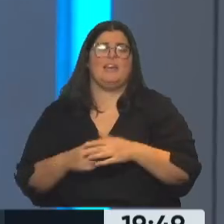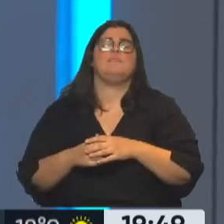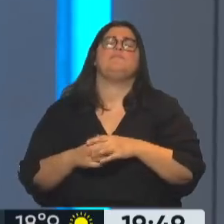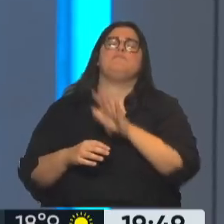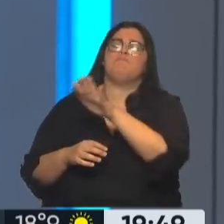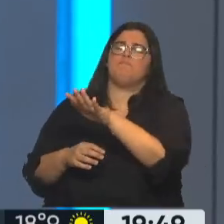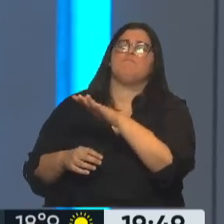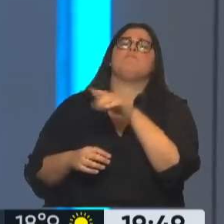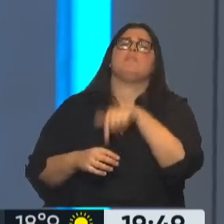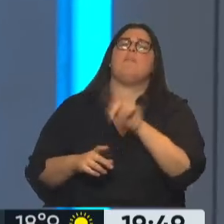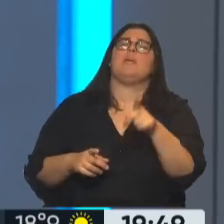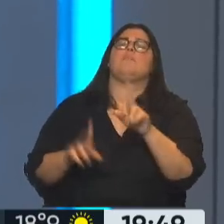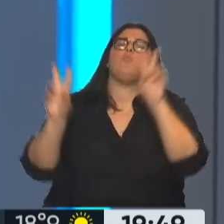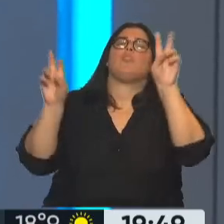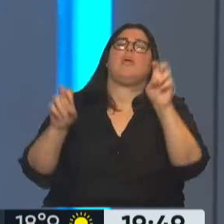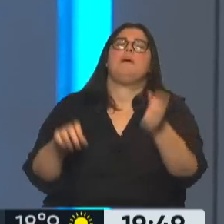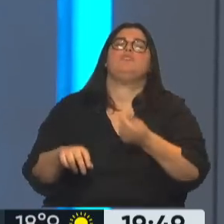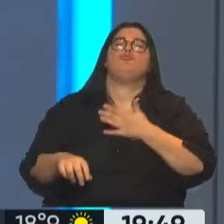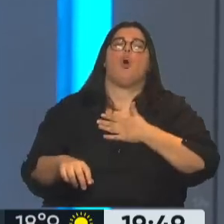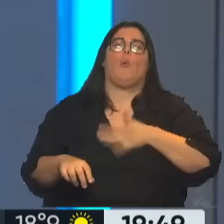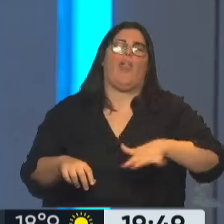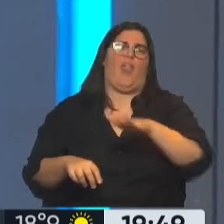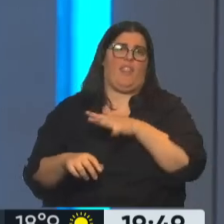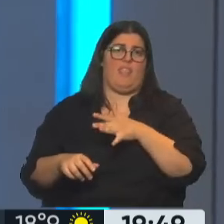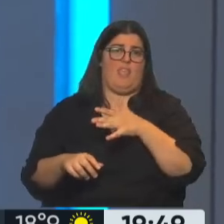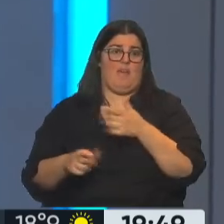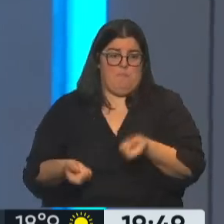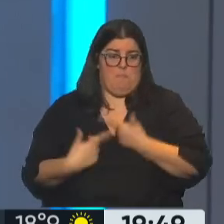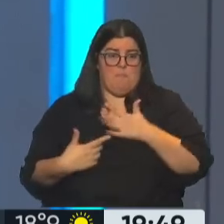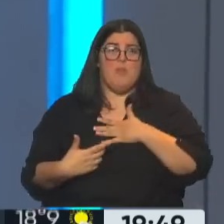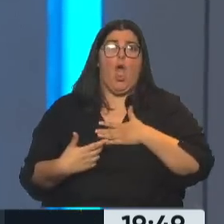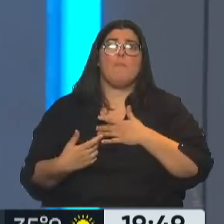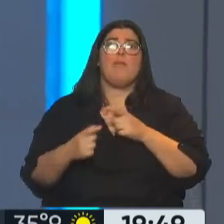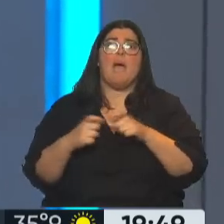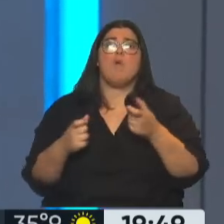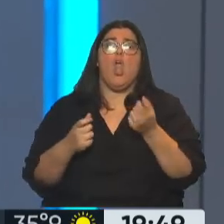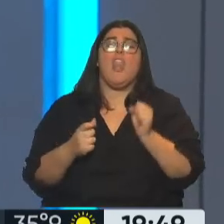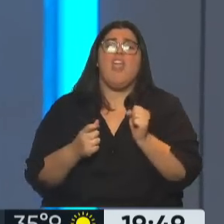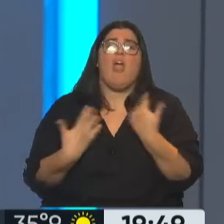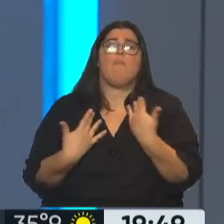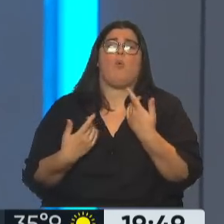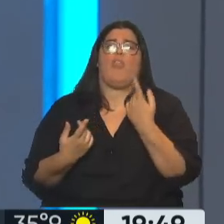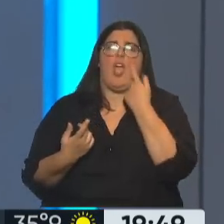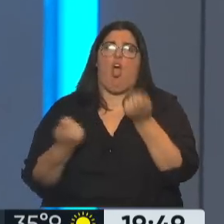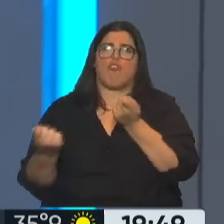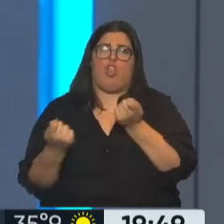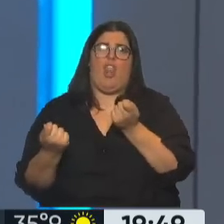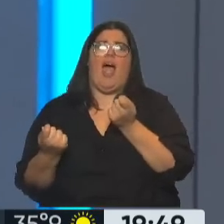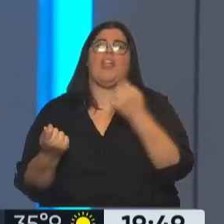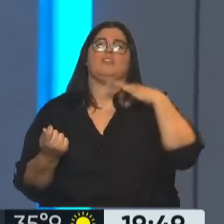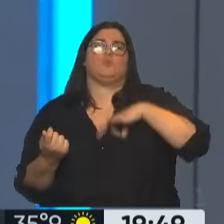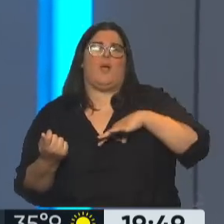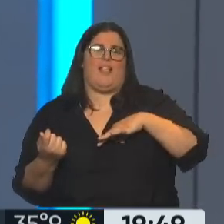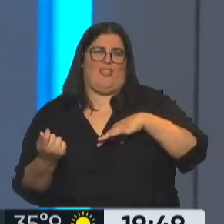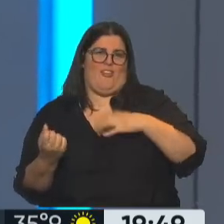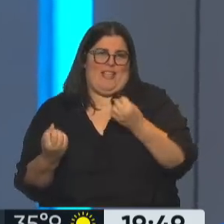de soberanía también. Si vos tenés tu propia moneda, podés manejar vos tus fenómenos económicos y preservar el poder adquisitivo, digo, ¿no? Me